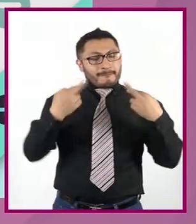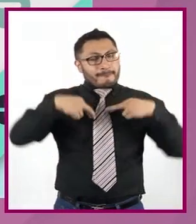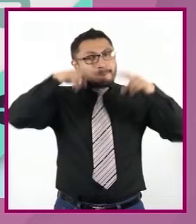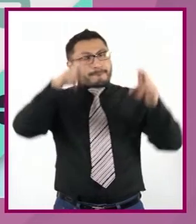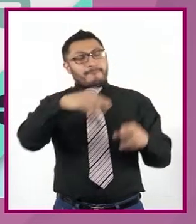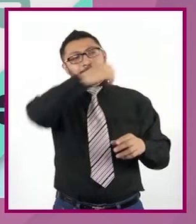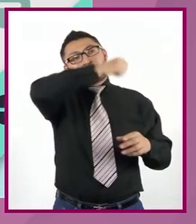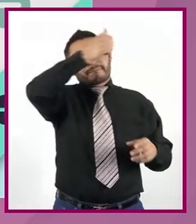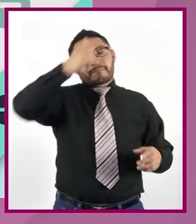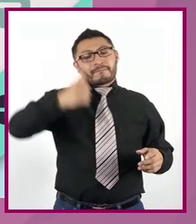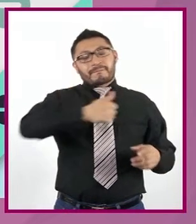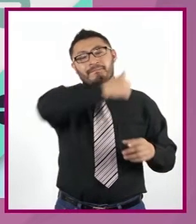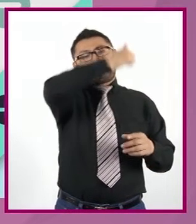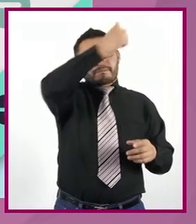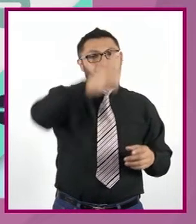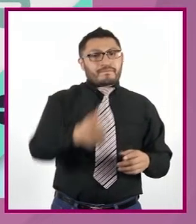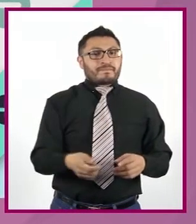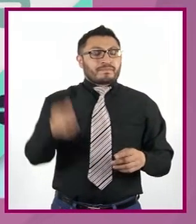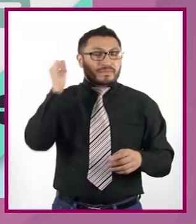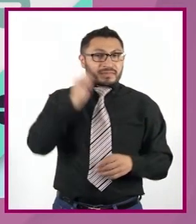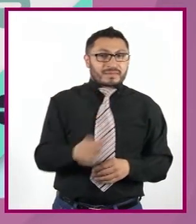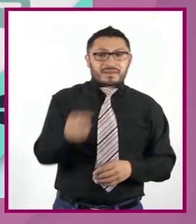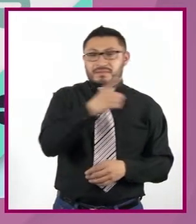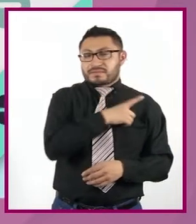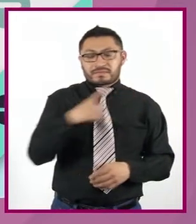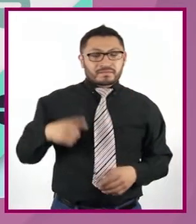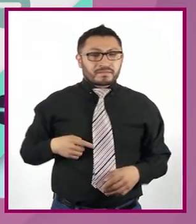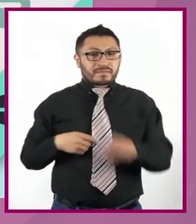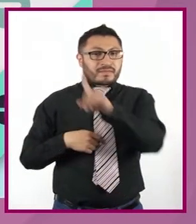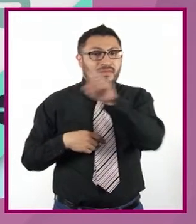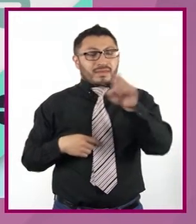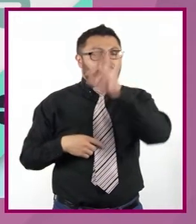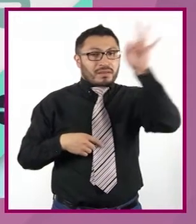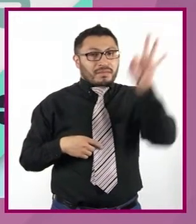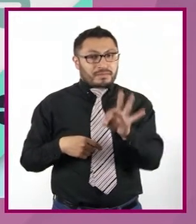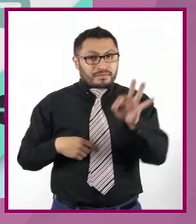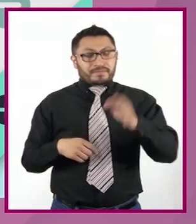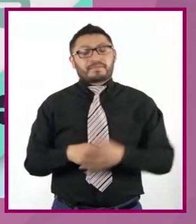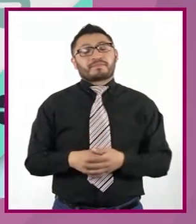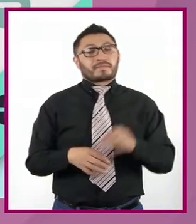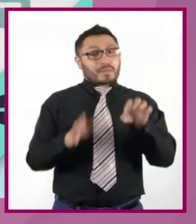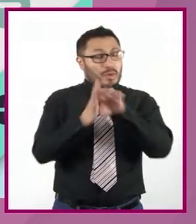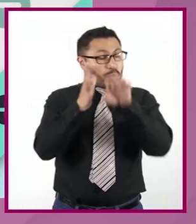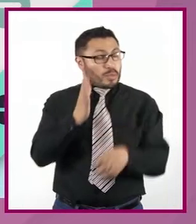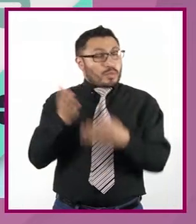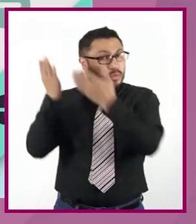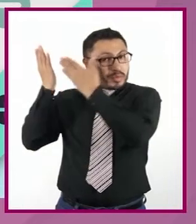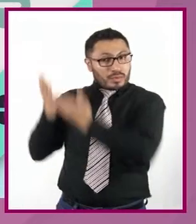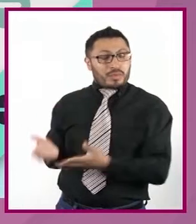los sectores circulares siempre deben sumar 100%. En este caso,